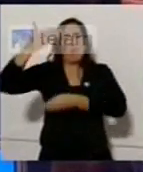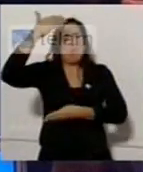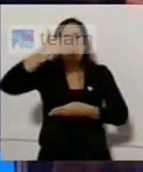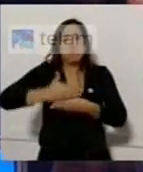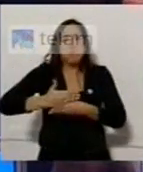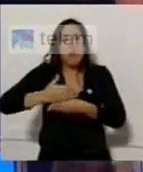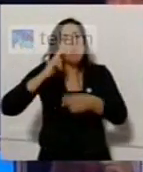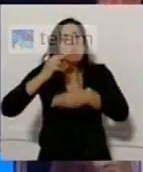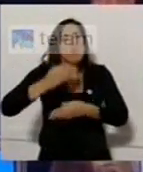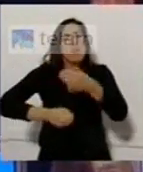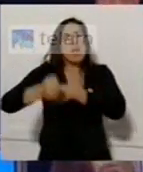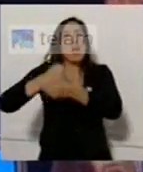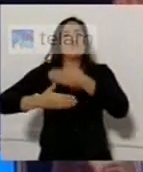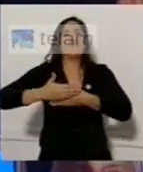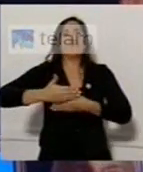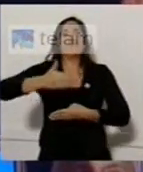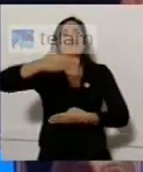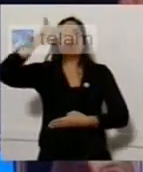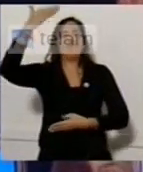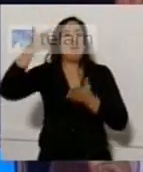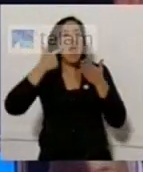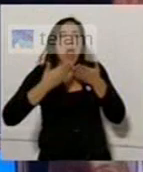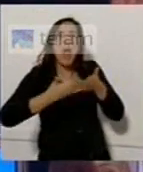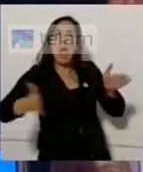darle luz y visibilidad.